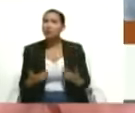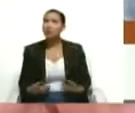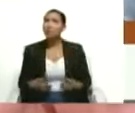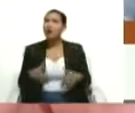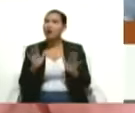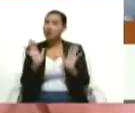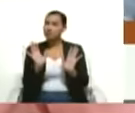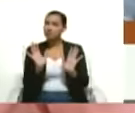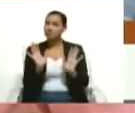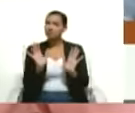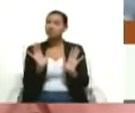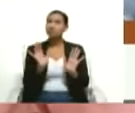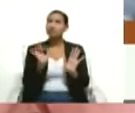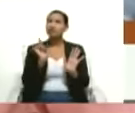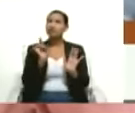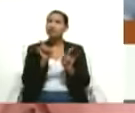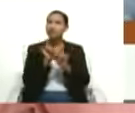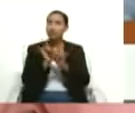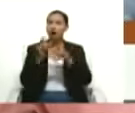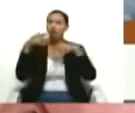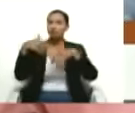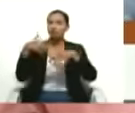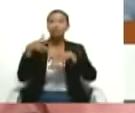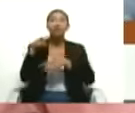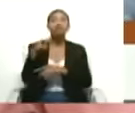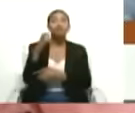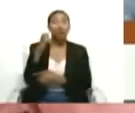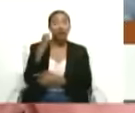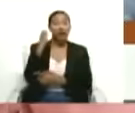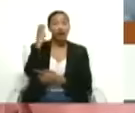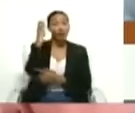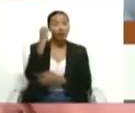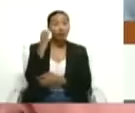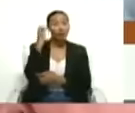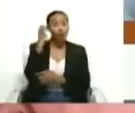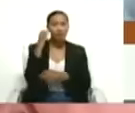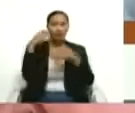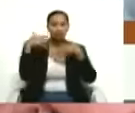Cuando han salido las protestas en Europa frente al modelo